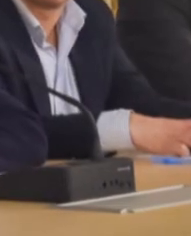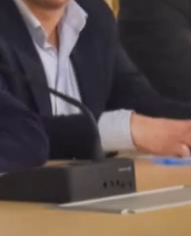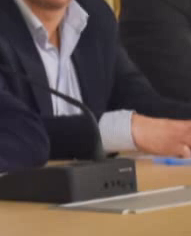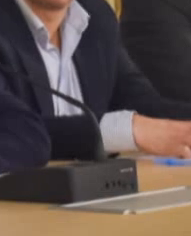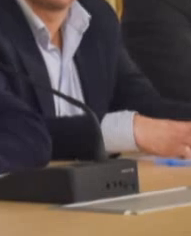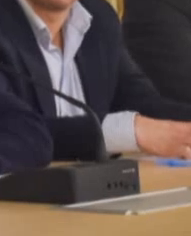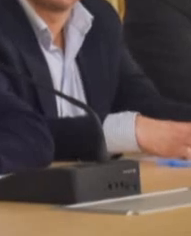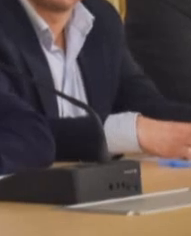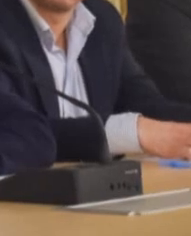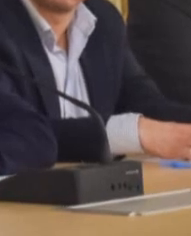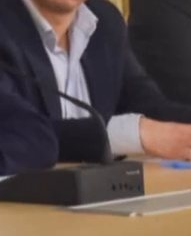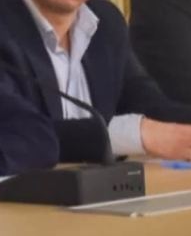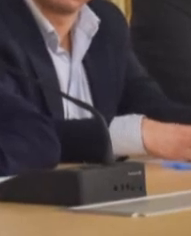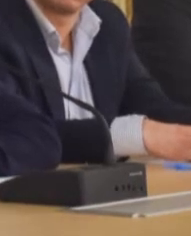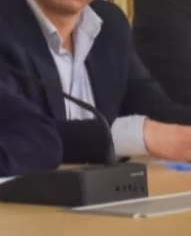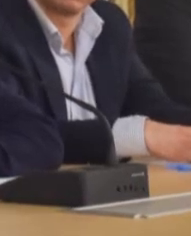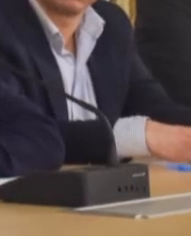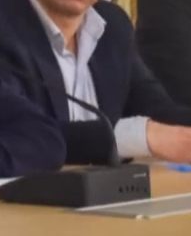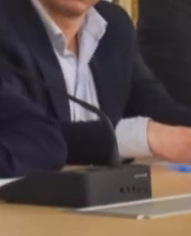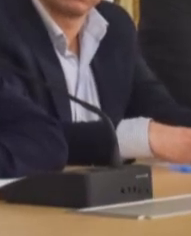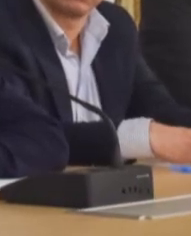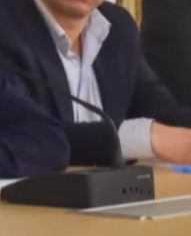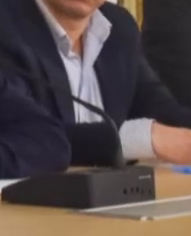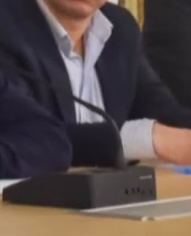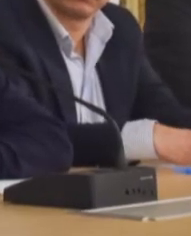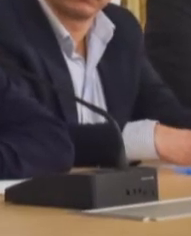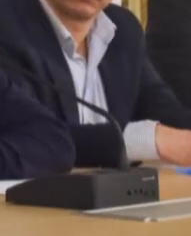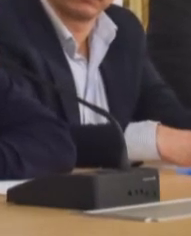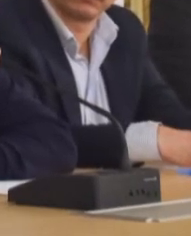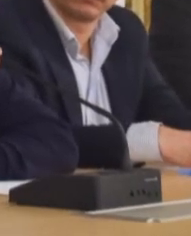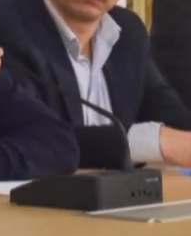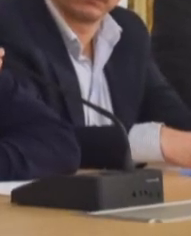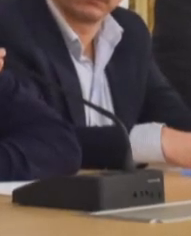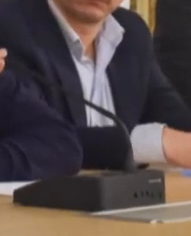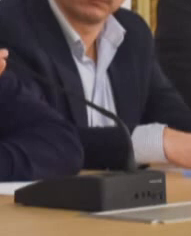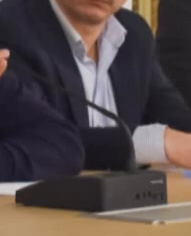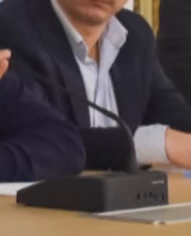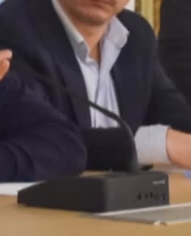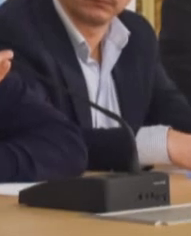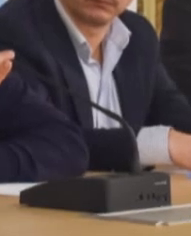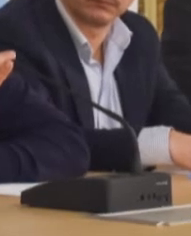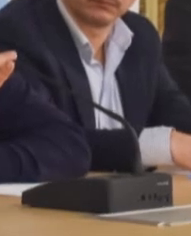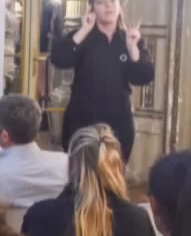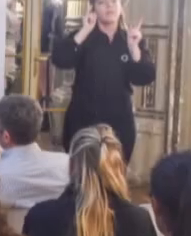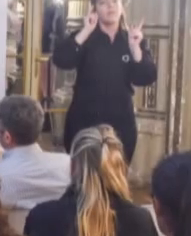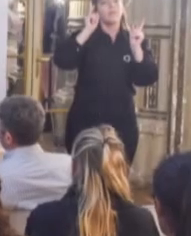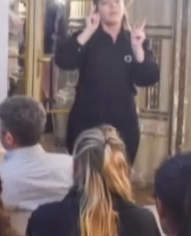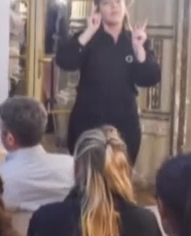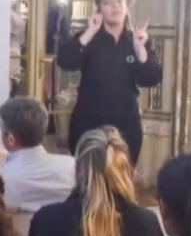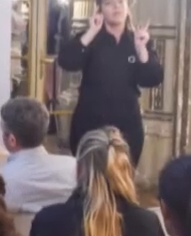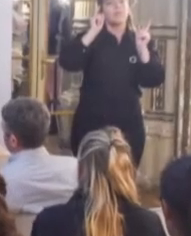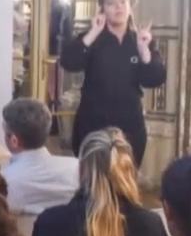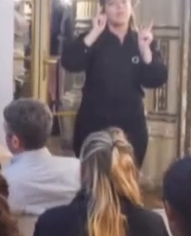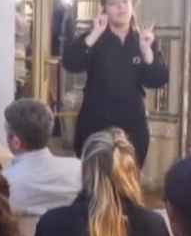braille, el voto descantado. Se va a saber que esa persona que utilizó esa boleta en braille es la persona ciega.